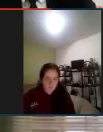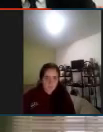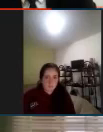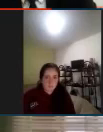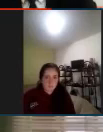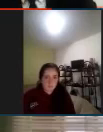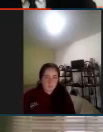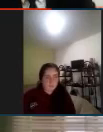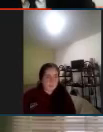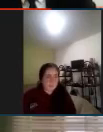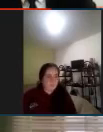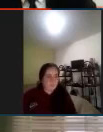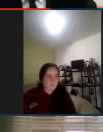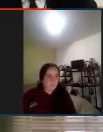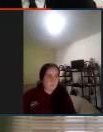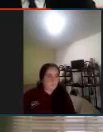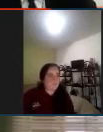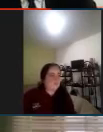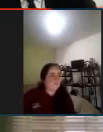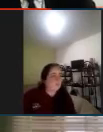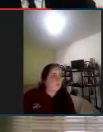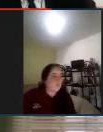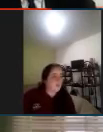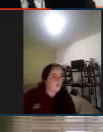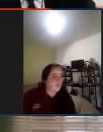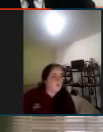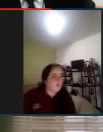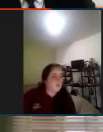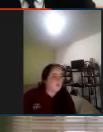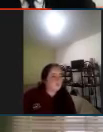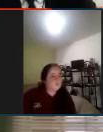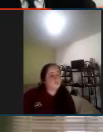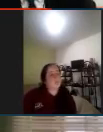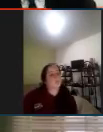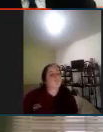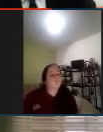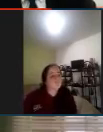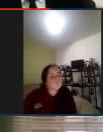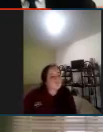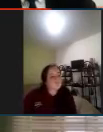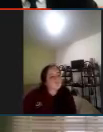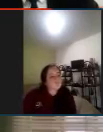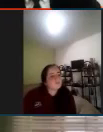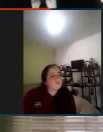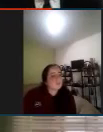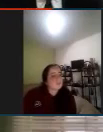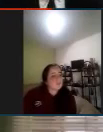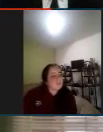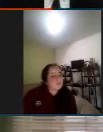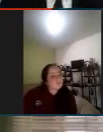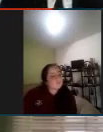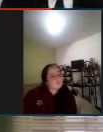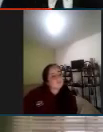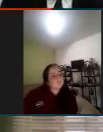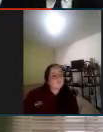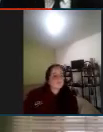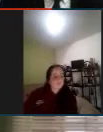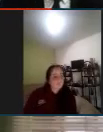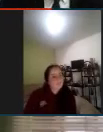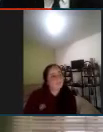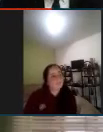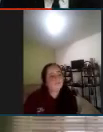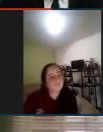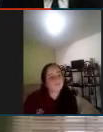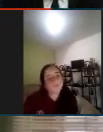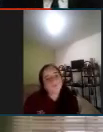les autentique o protocolice está cumpliendo con las formalidades de ley y se le está dando la certeza